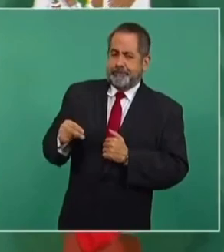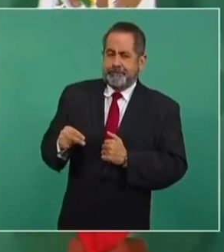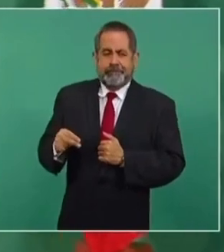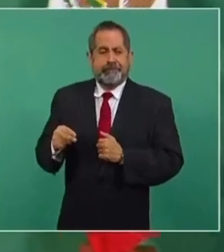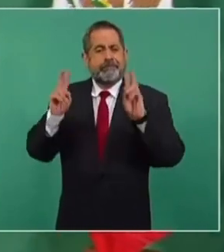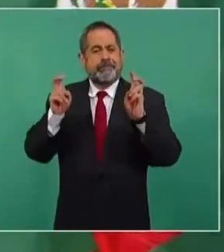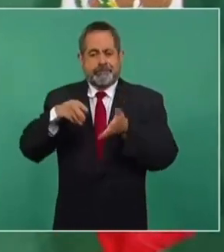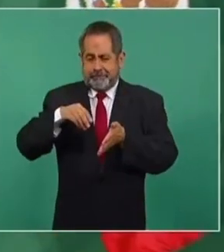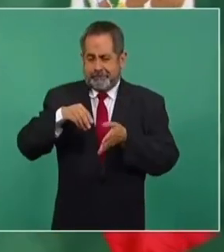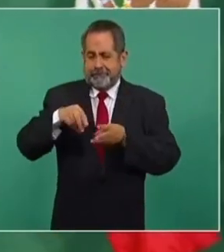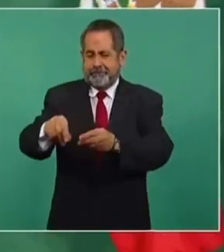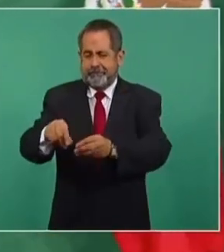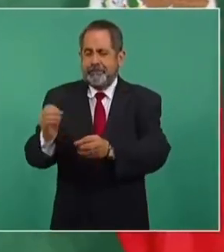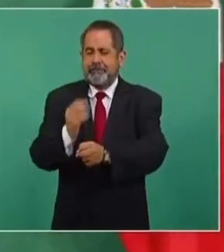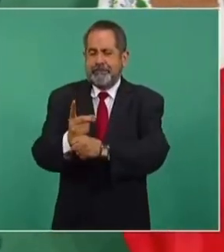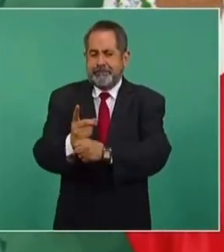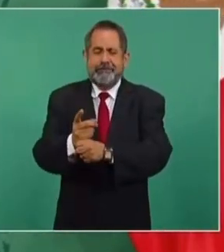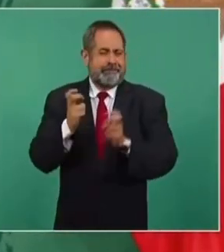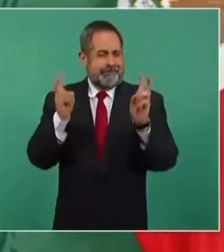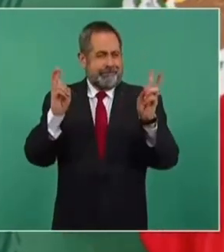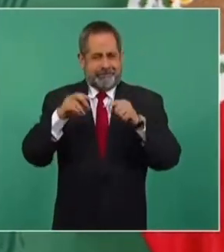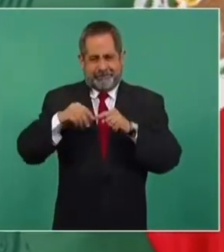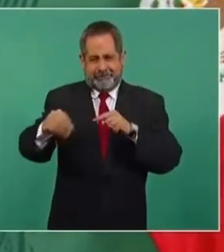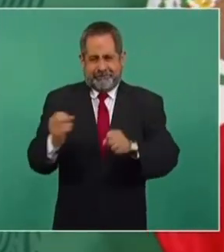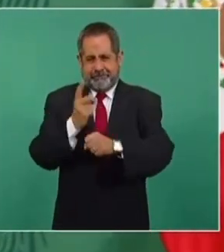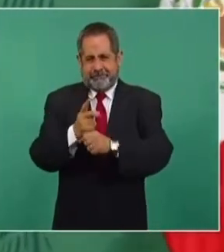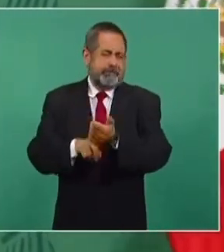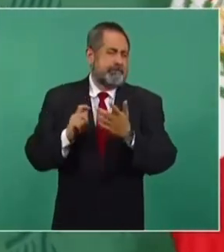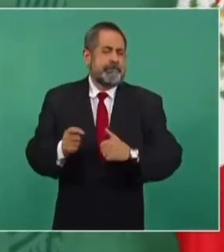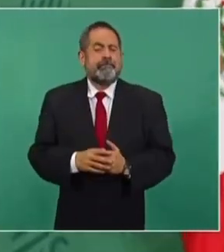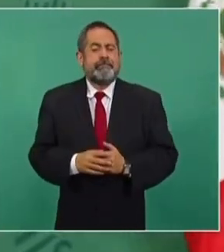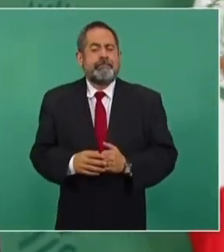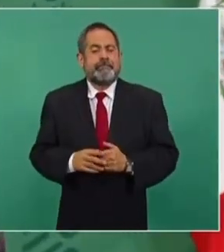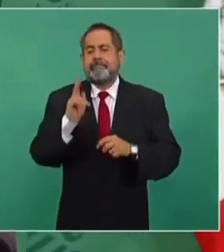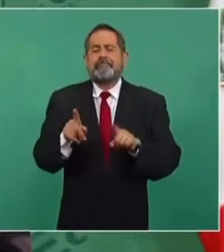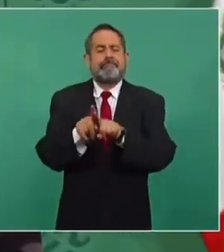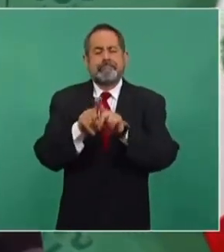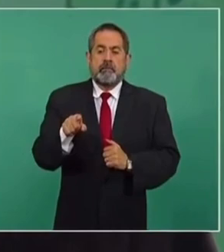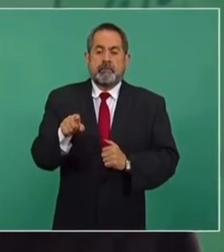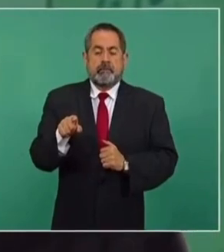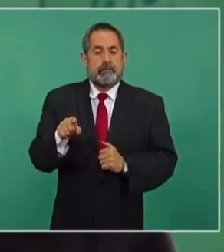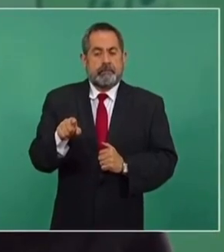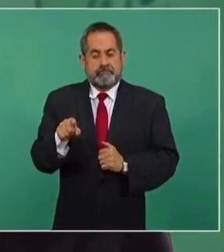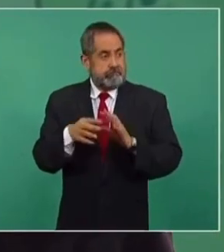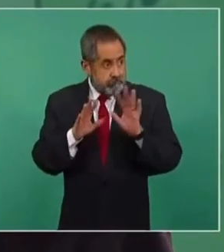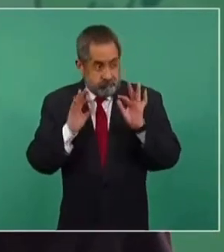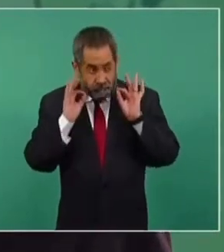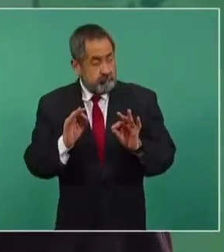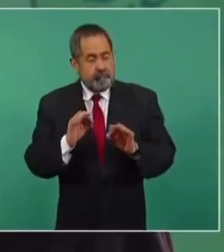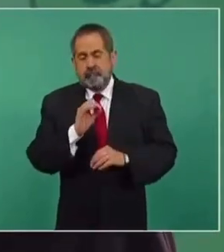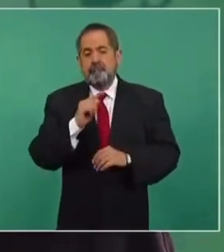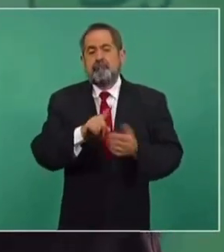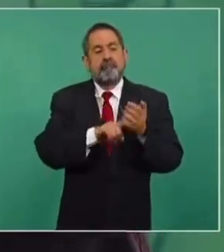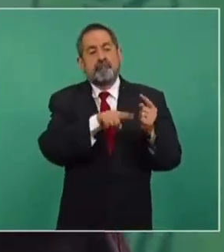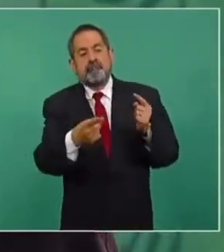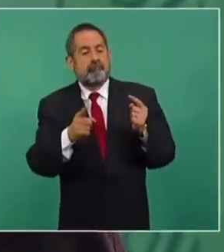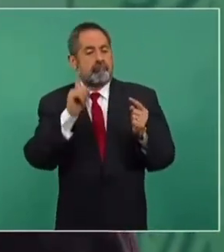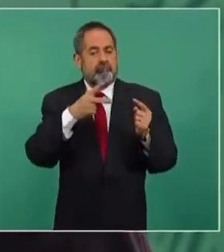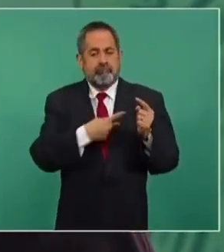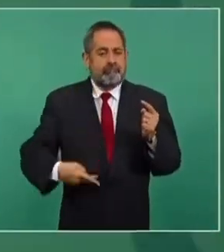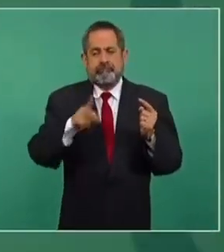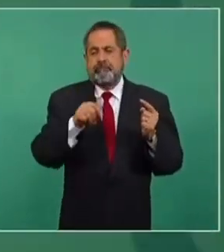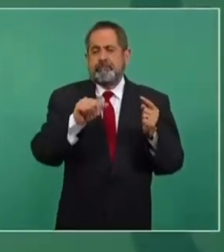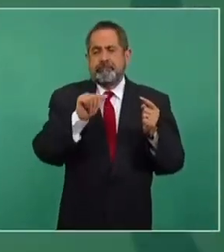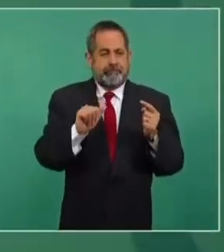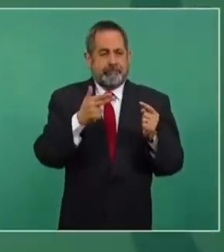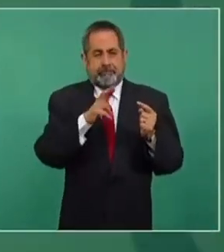Sembrando Oportunidades que es como el Sembrando Vida, confirmó la vicepresidenta Kamala